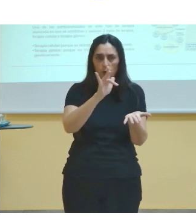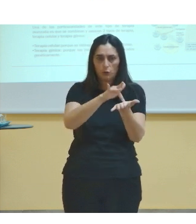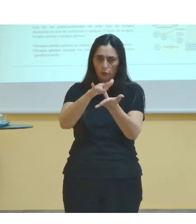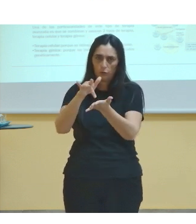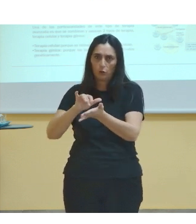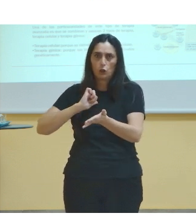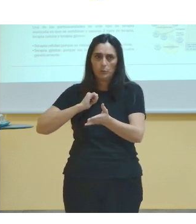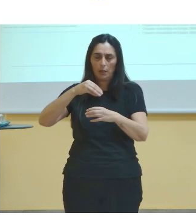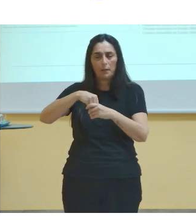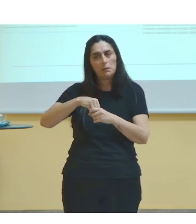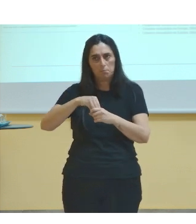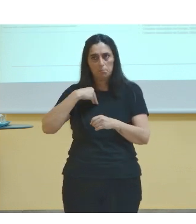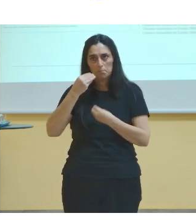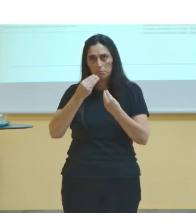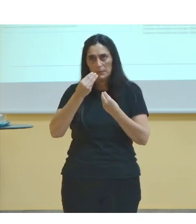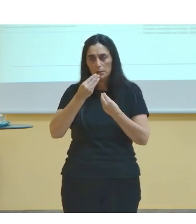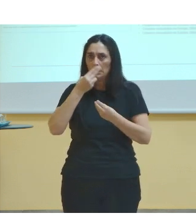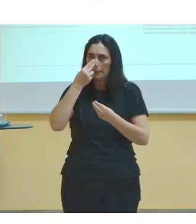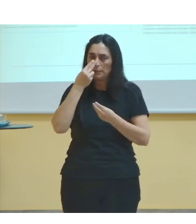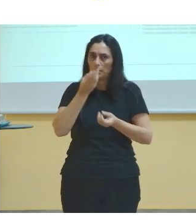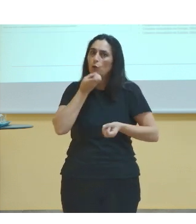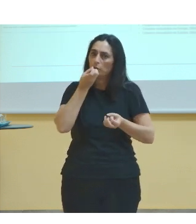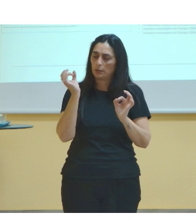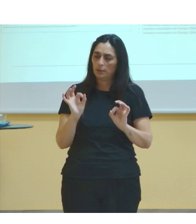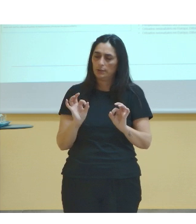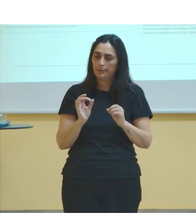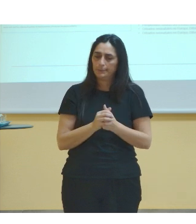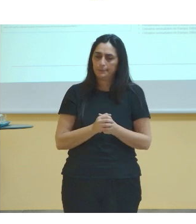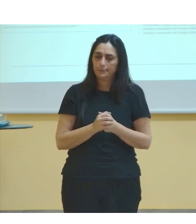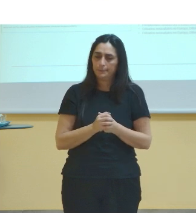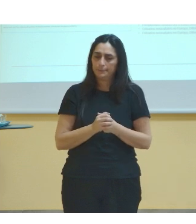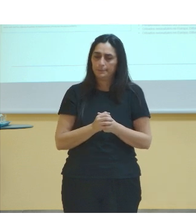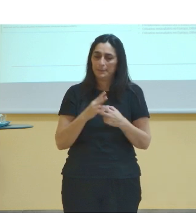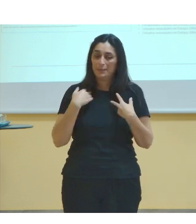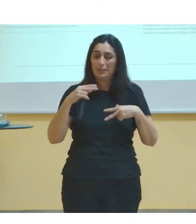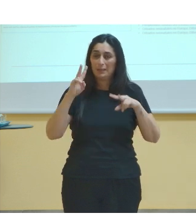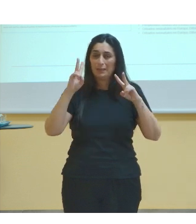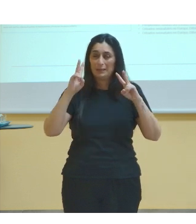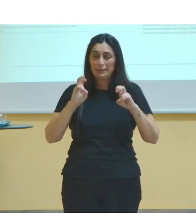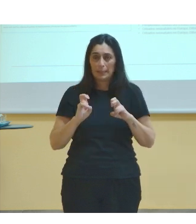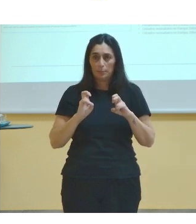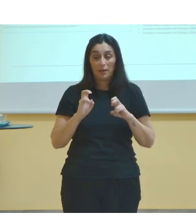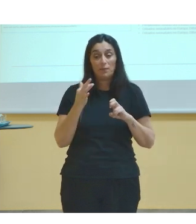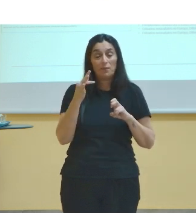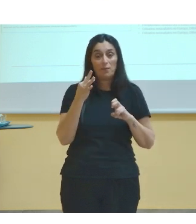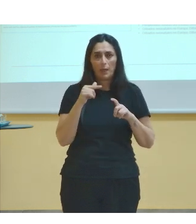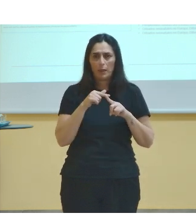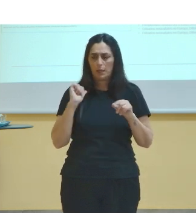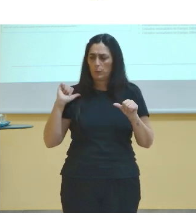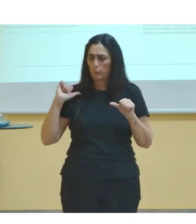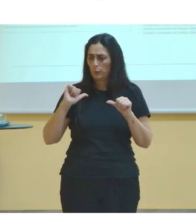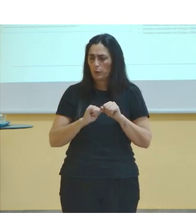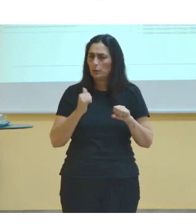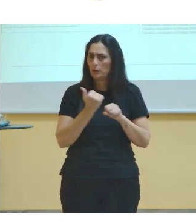Y entonces, bueno, era interesante también contarlo. Aquí tenemos otro tema que desde FEDER se ha estado trabajando muchísimo en los